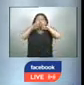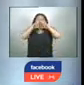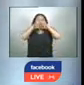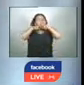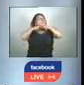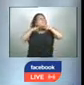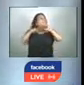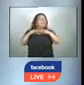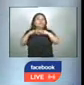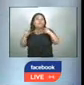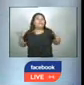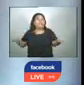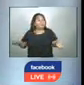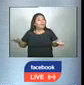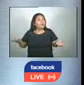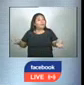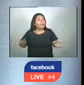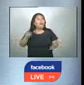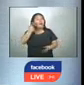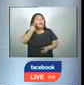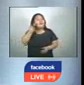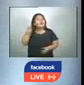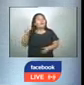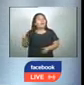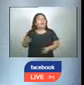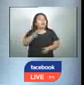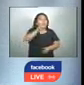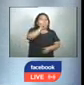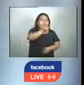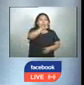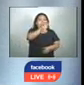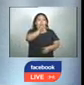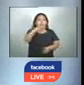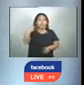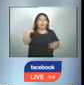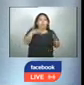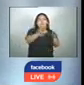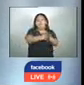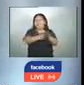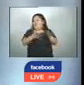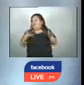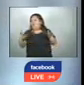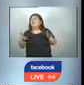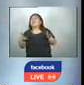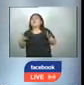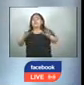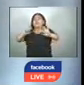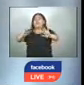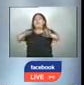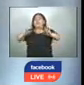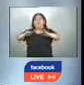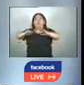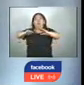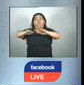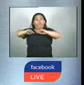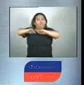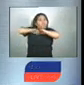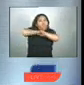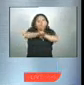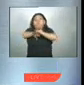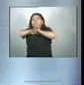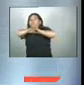y pues estamos viendo esto del 14 de noviembre, tenemos esta sexta ola y los casos sí están